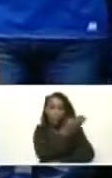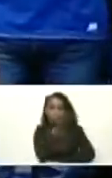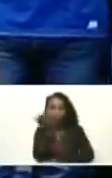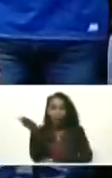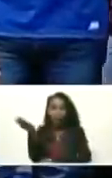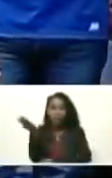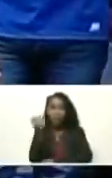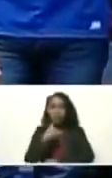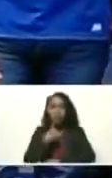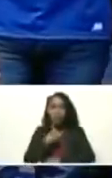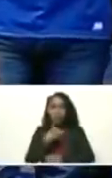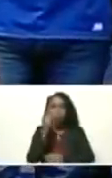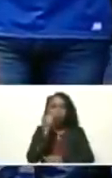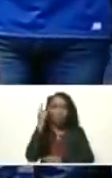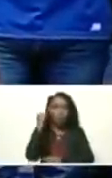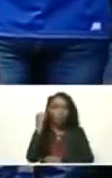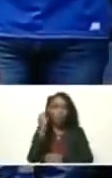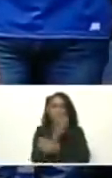las felicito.